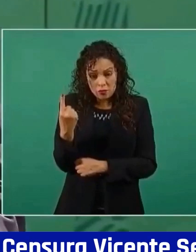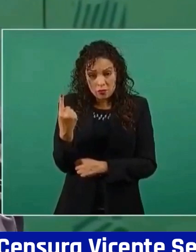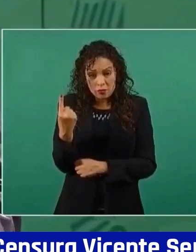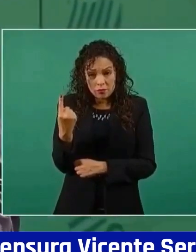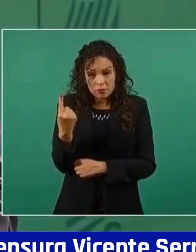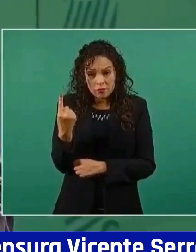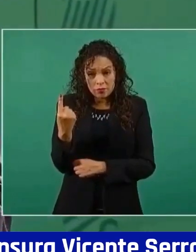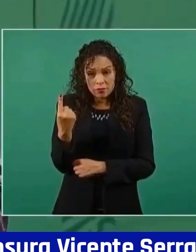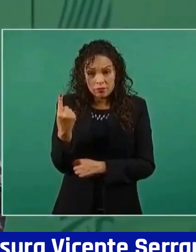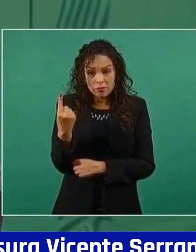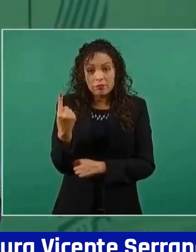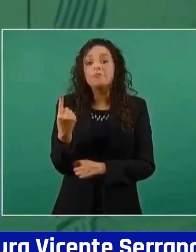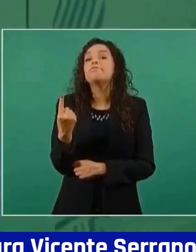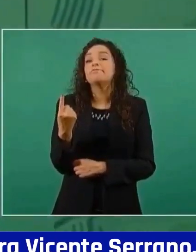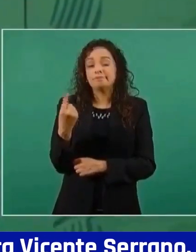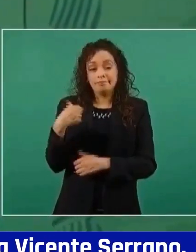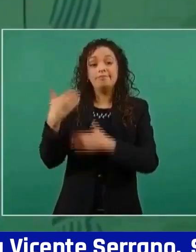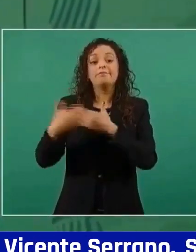Pues la va a haber,